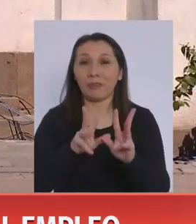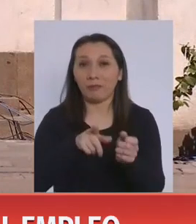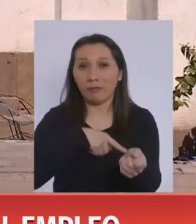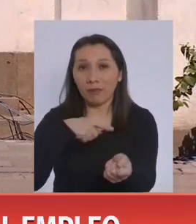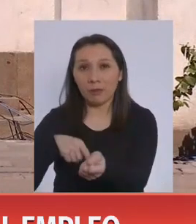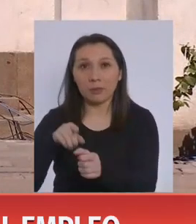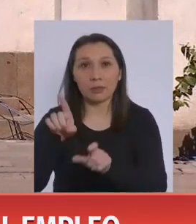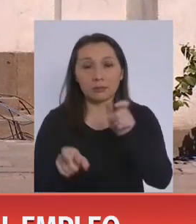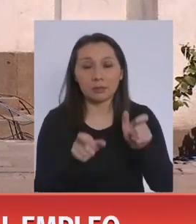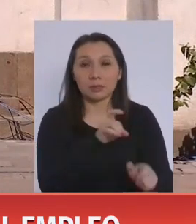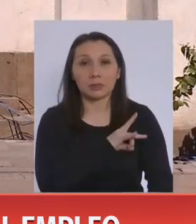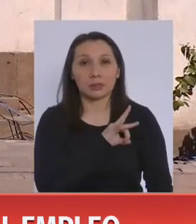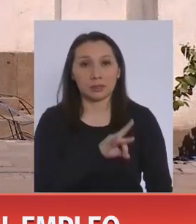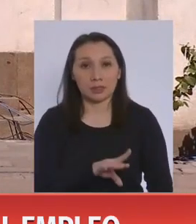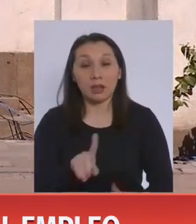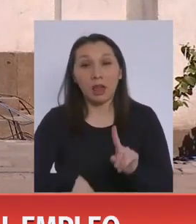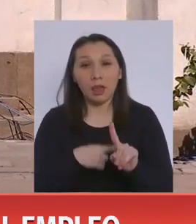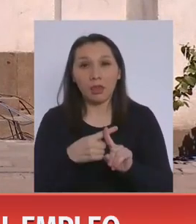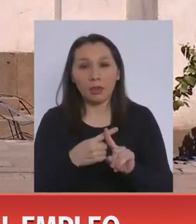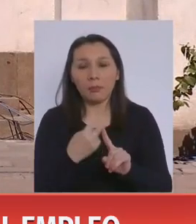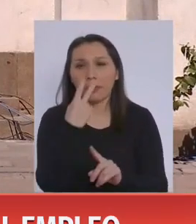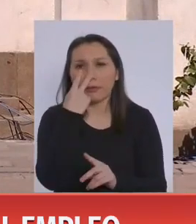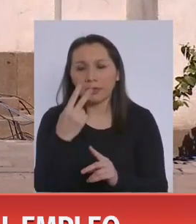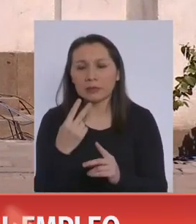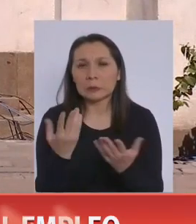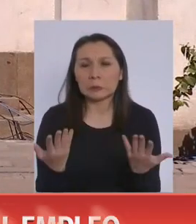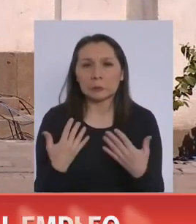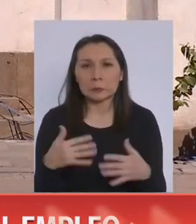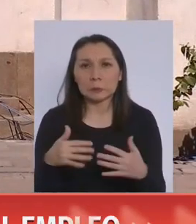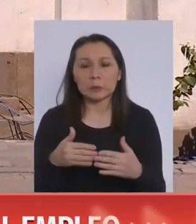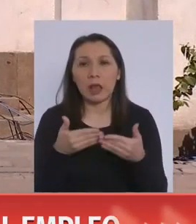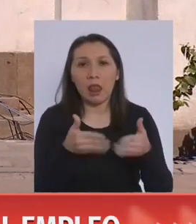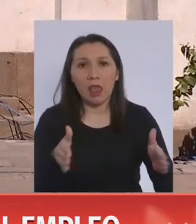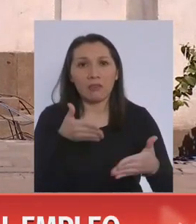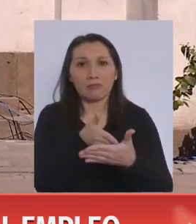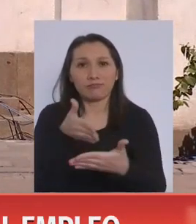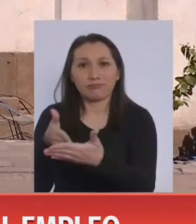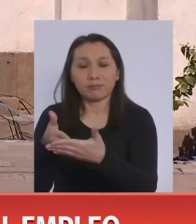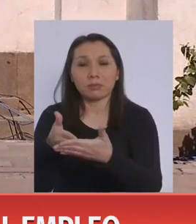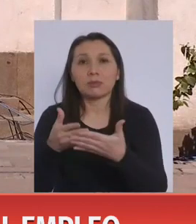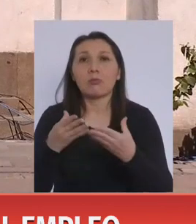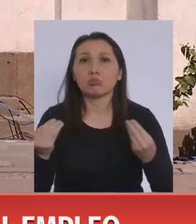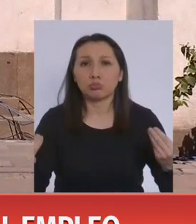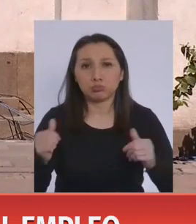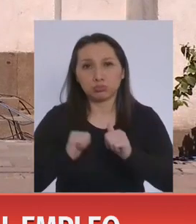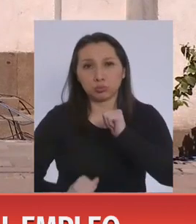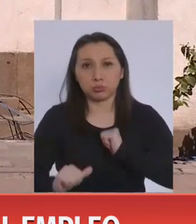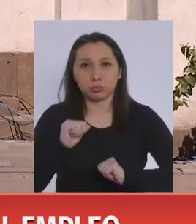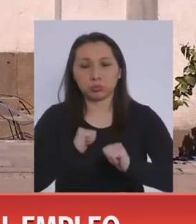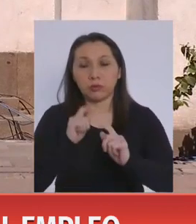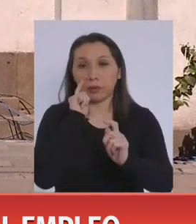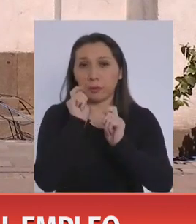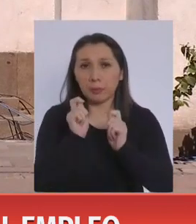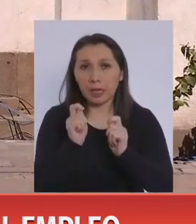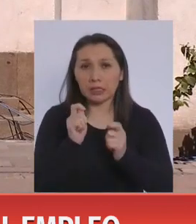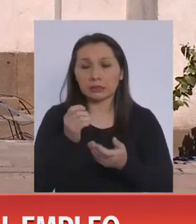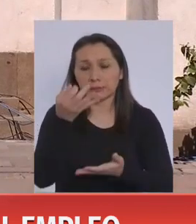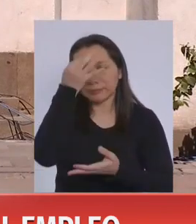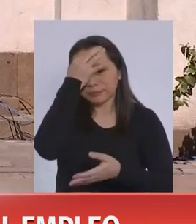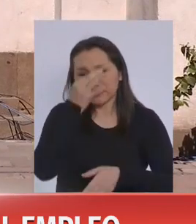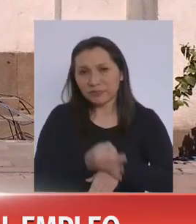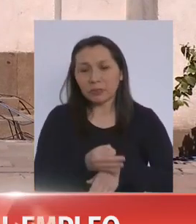chilenas, además de ver vistas restringidas sus libertades, han sufrido riesgos en su